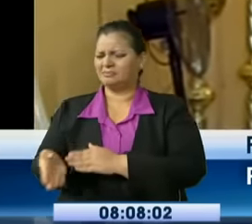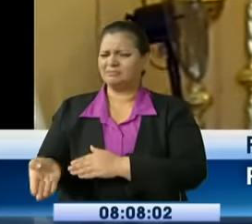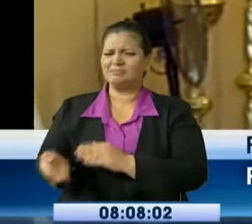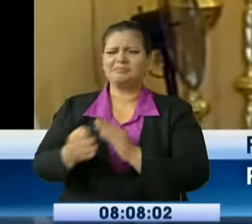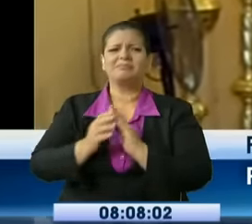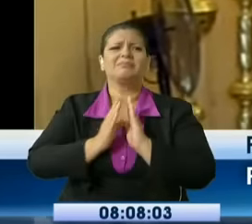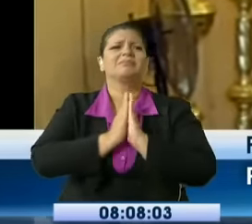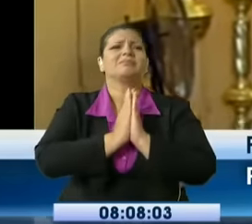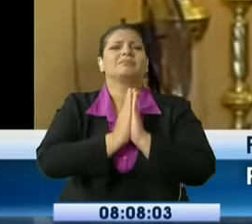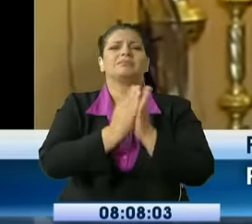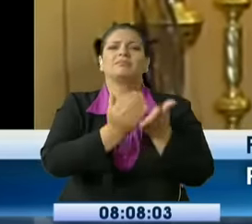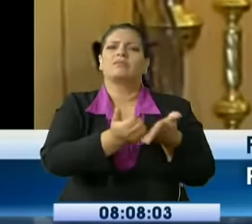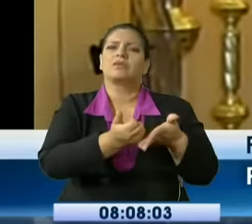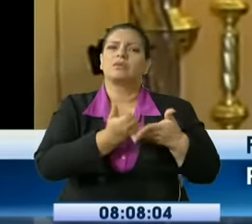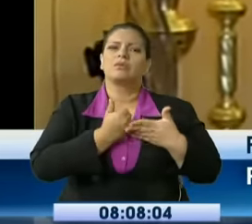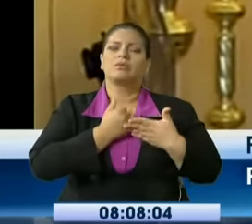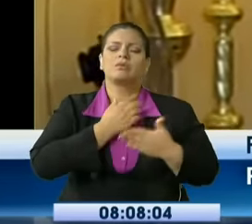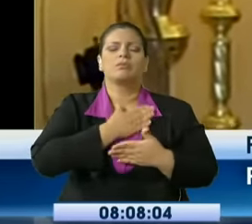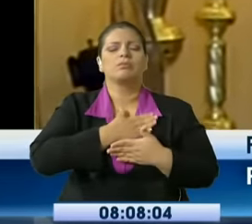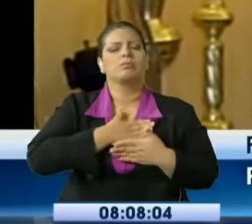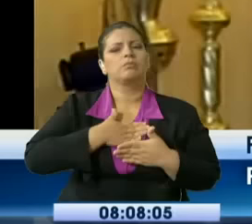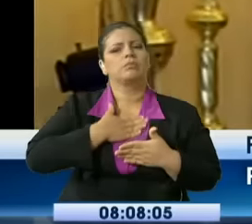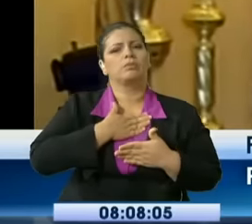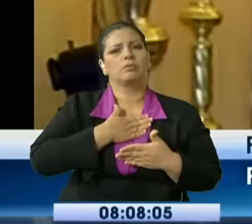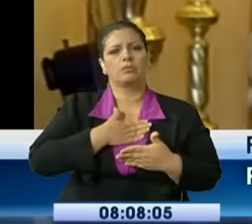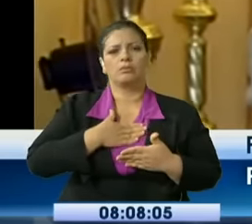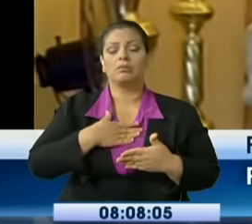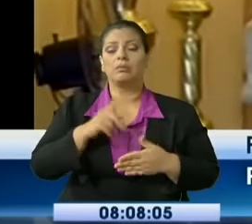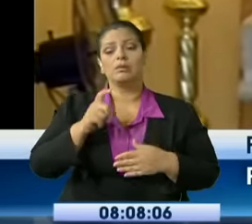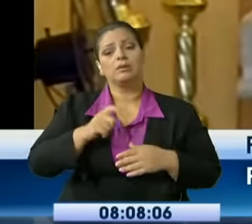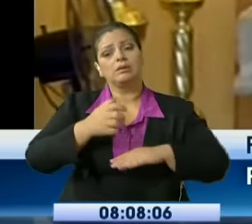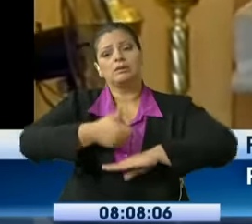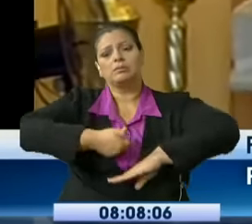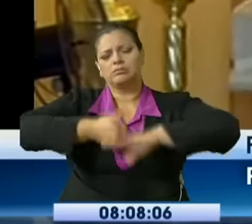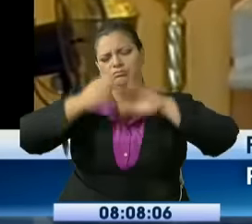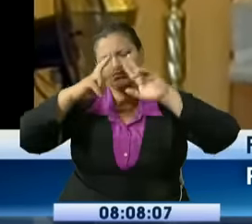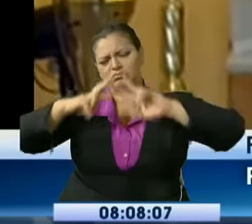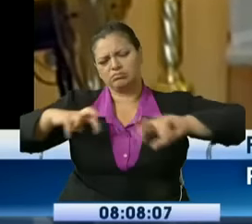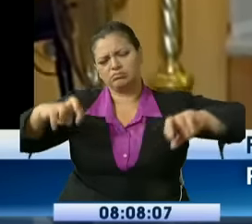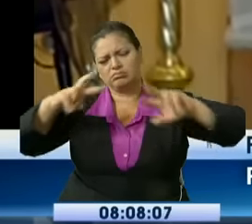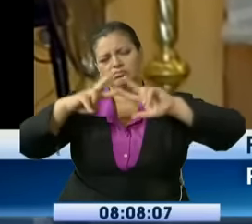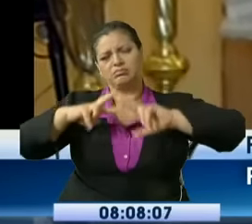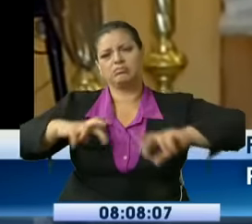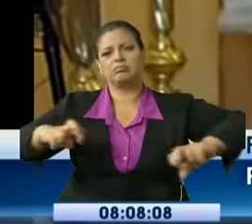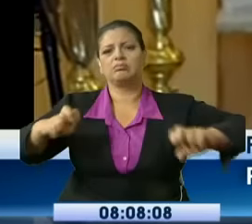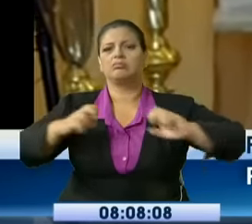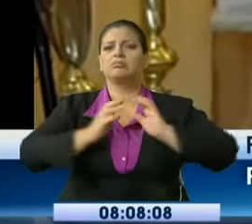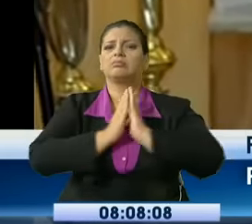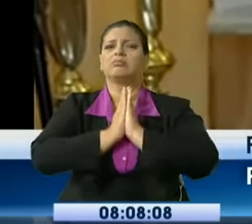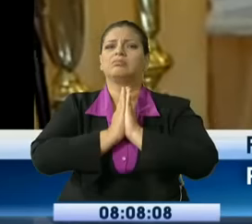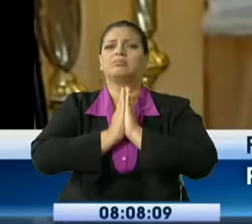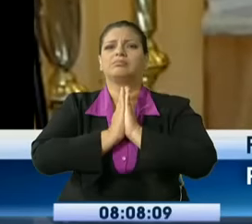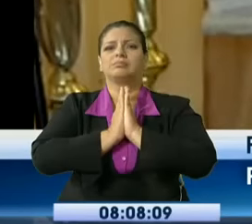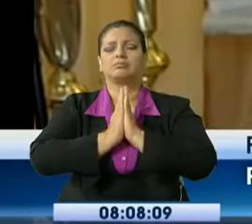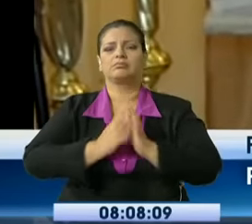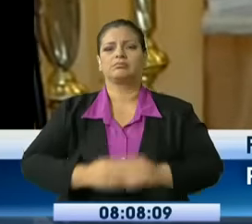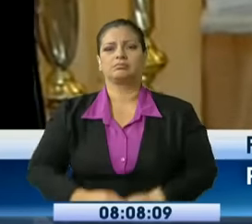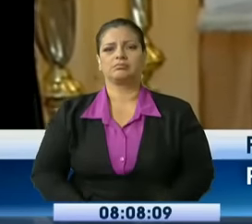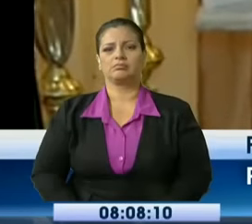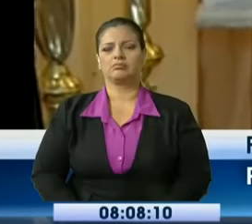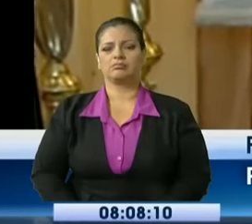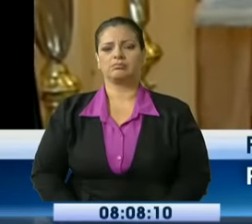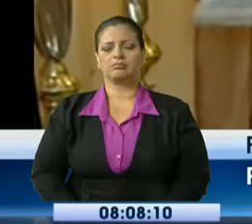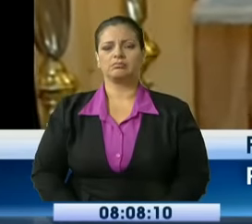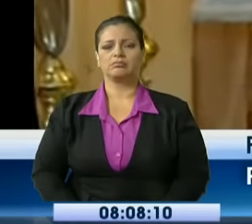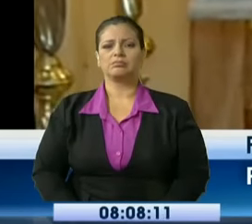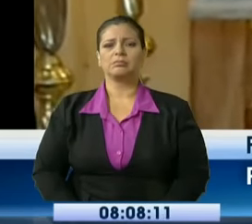me ayuden, que no quede ahí la muerte de mi bebé, porque es un angelito que necesitaba todavía vivir la